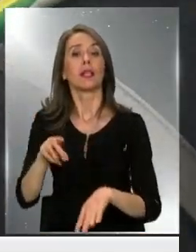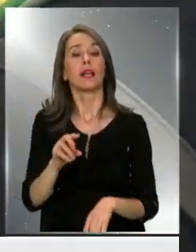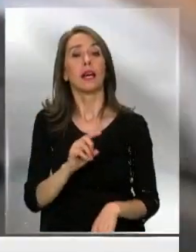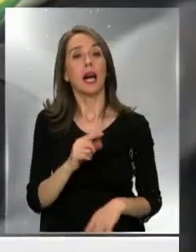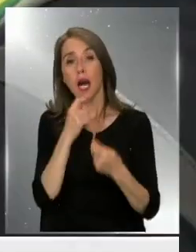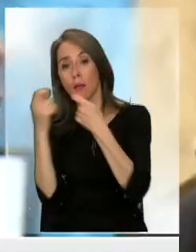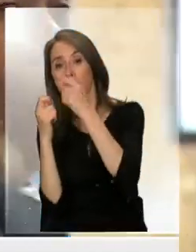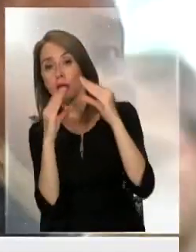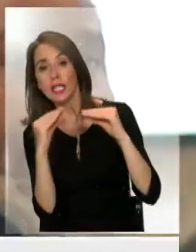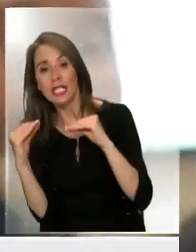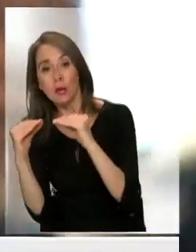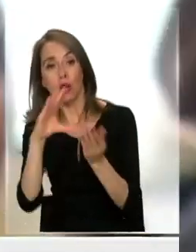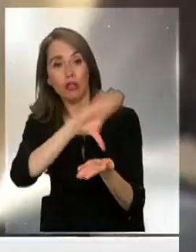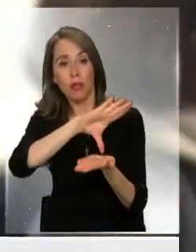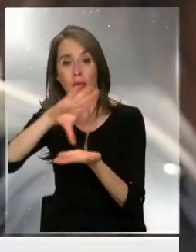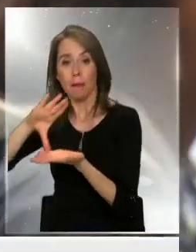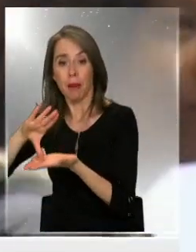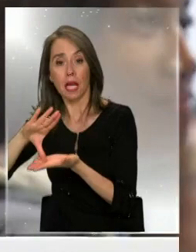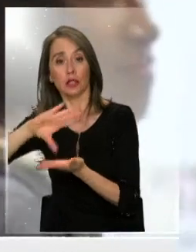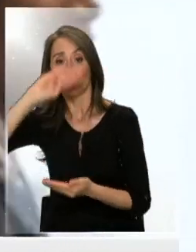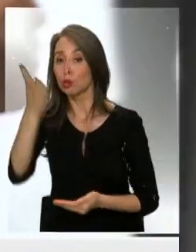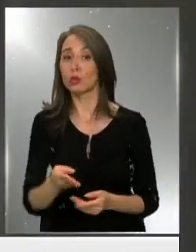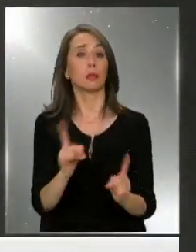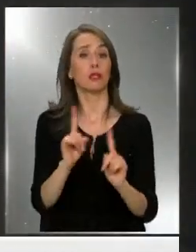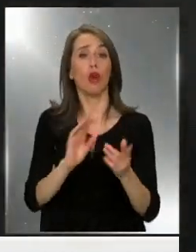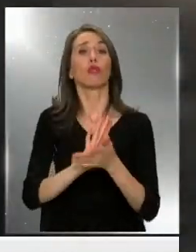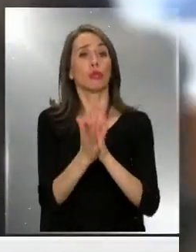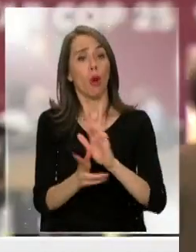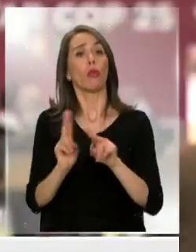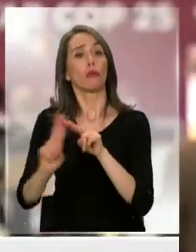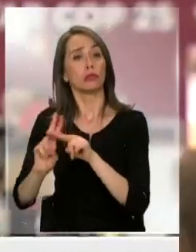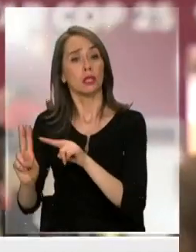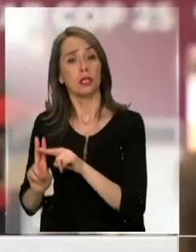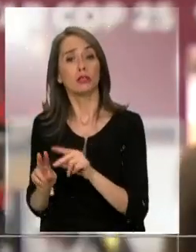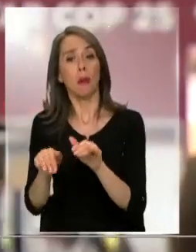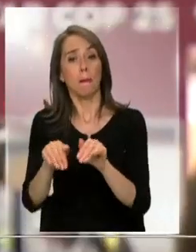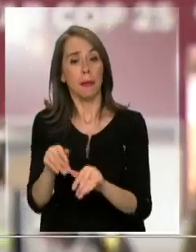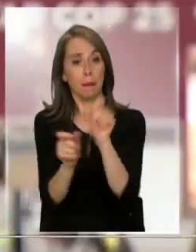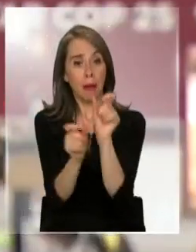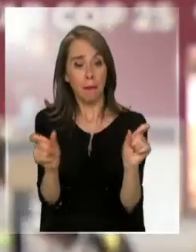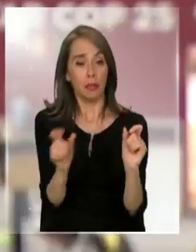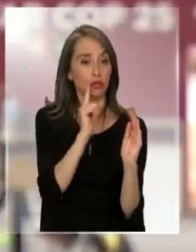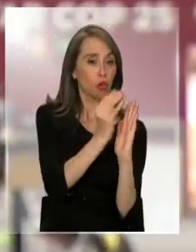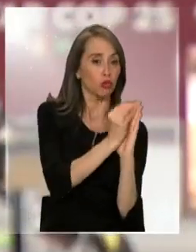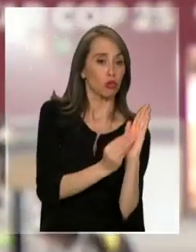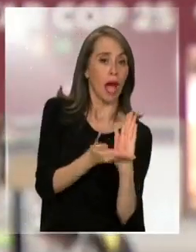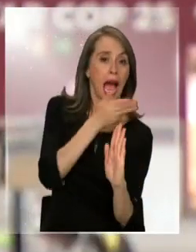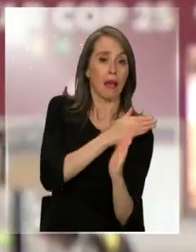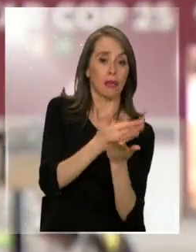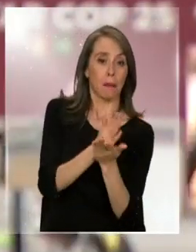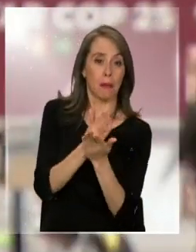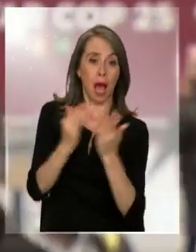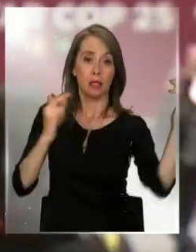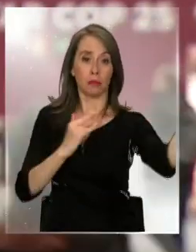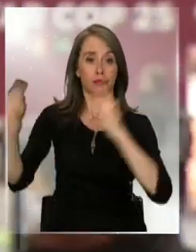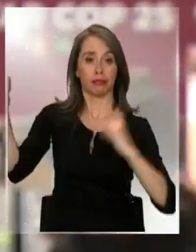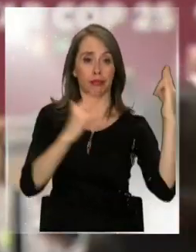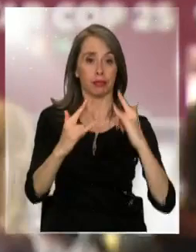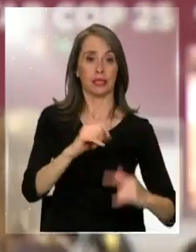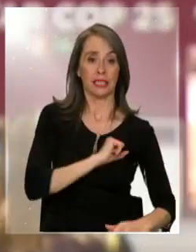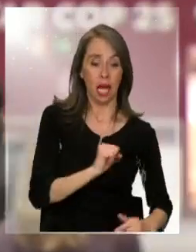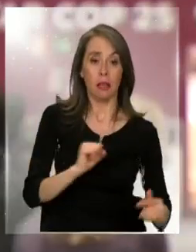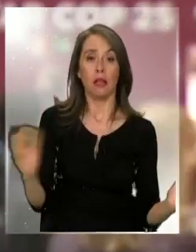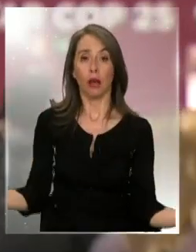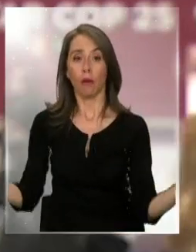de las negociaciones entre naciones fue cancelada. Las mismas personas que estaban planeando llegar a Santiago llegaron